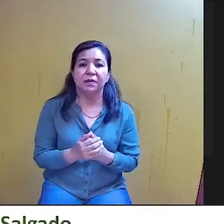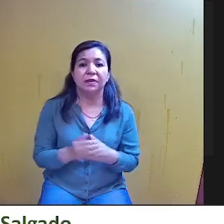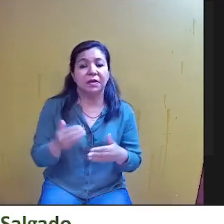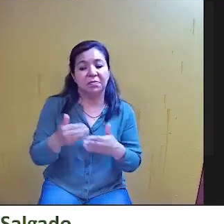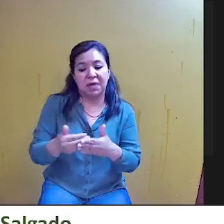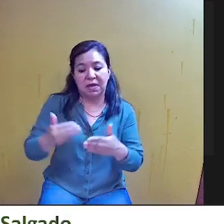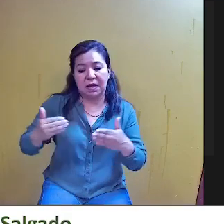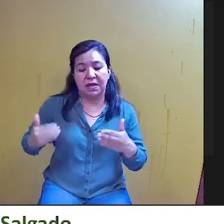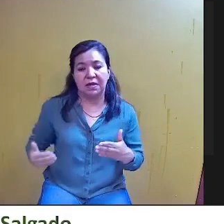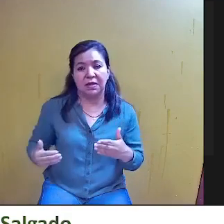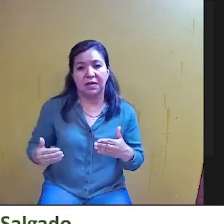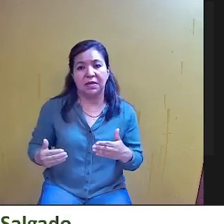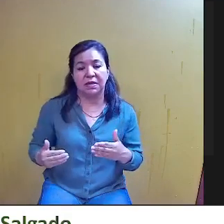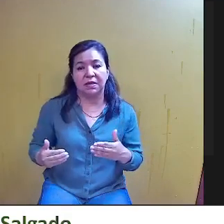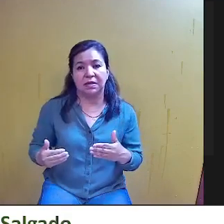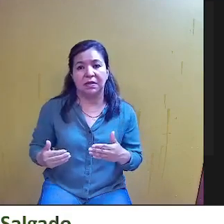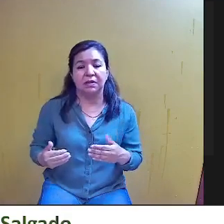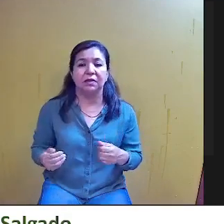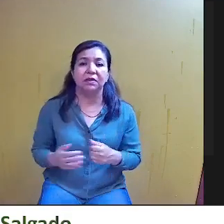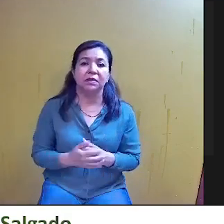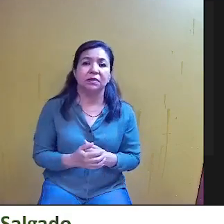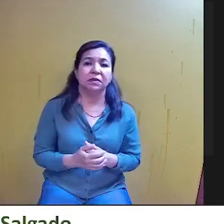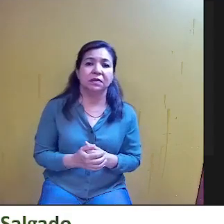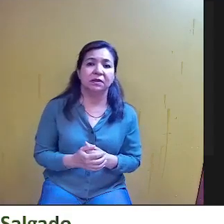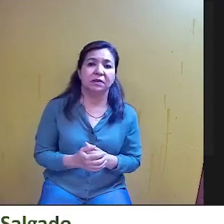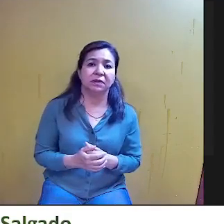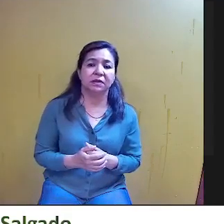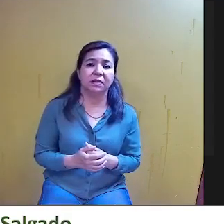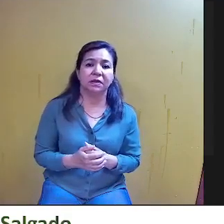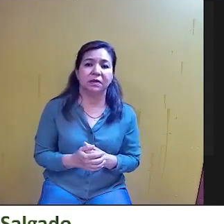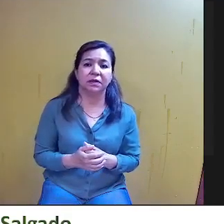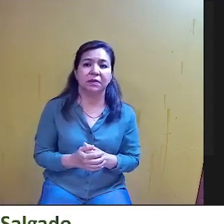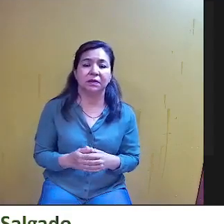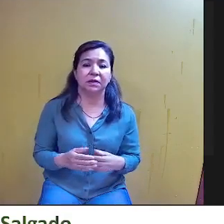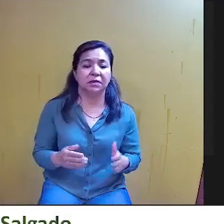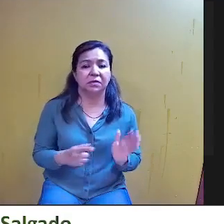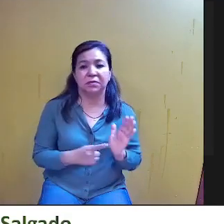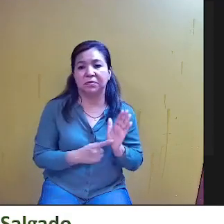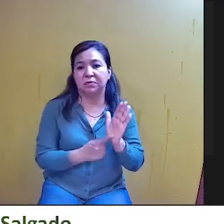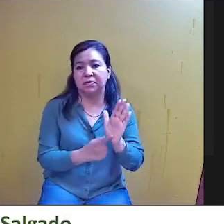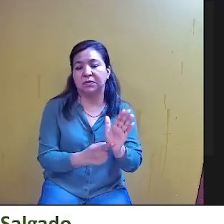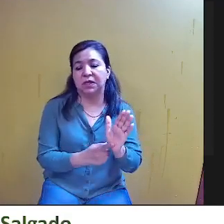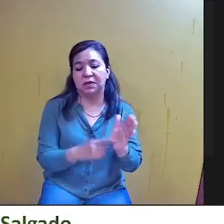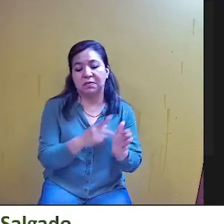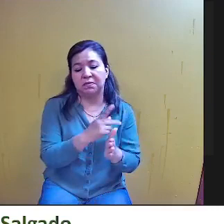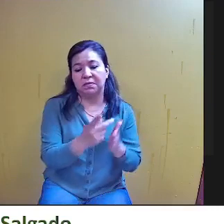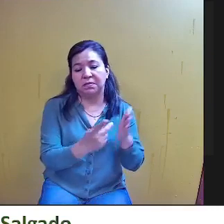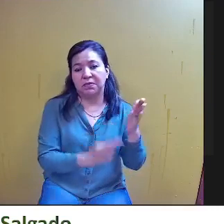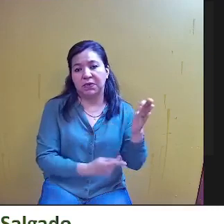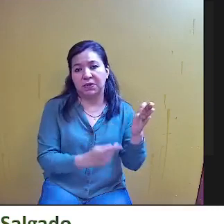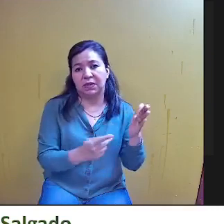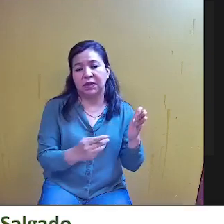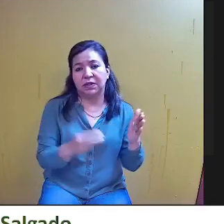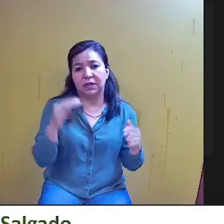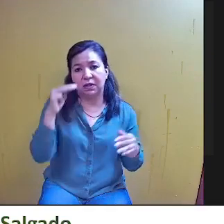precampañas, es que me aparto de la propuesta presentada por mi compañera ponente,